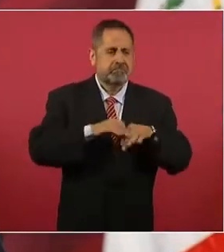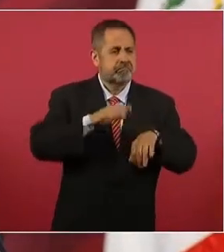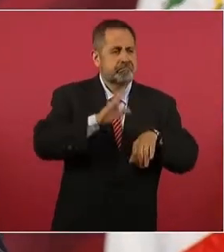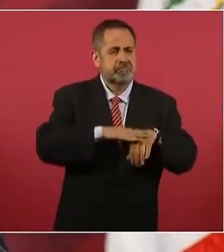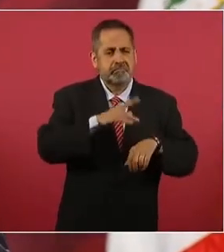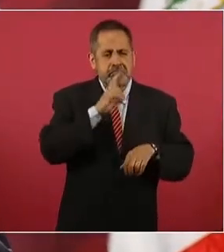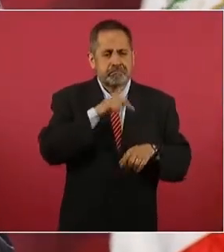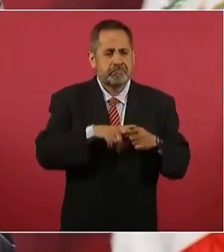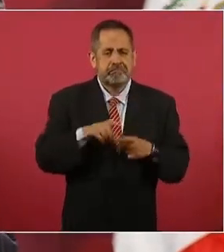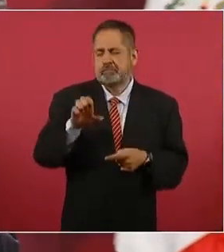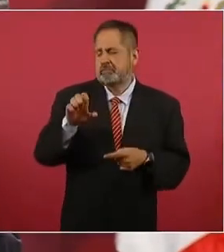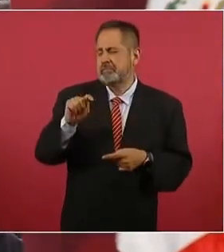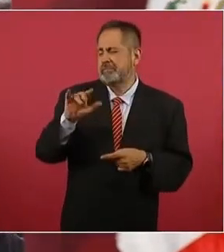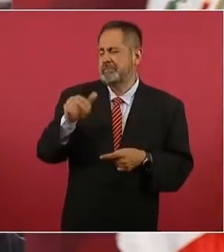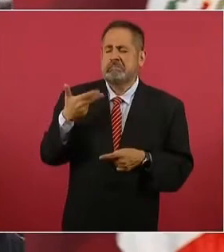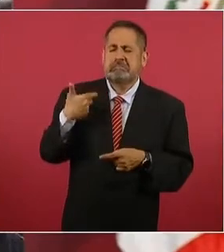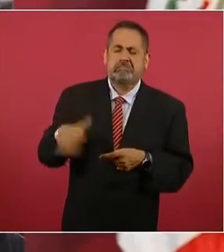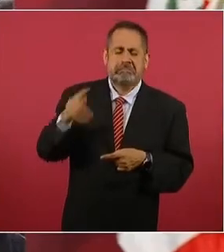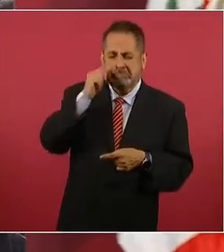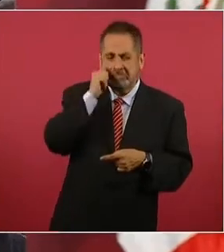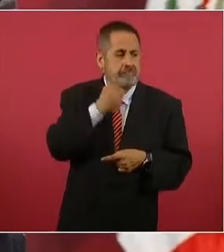más que la ética,